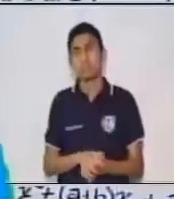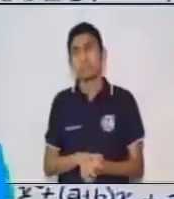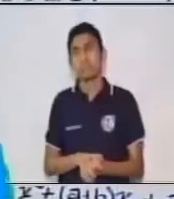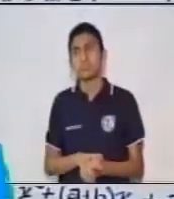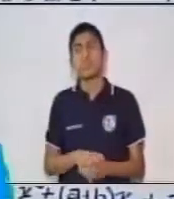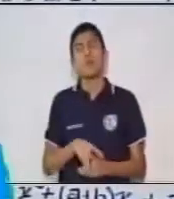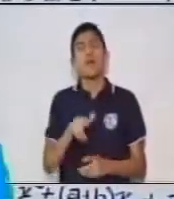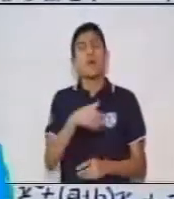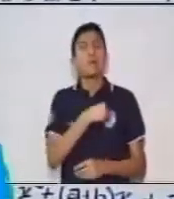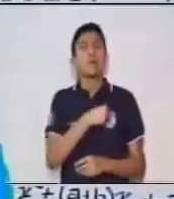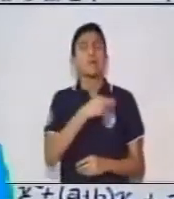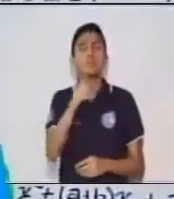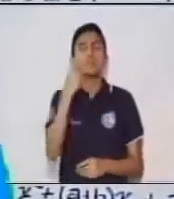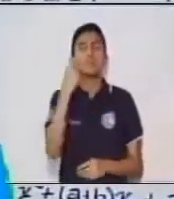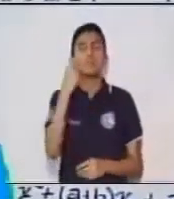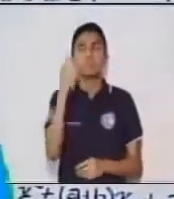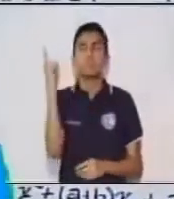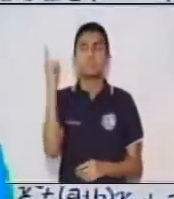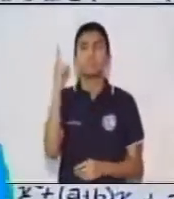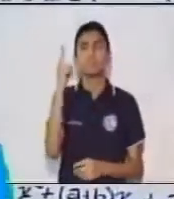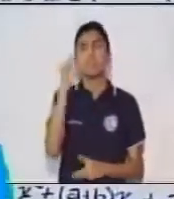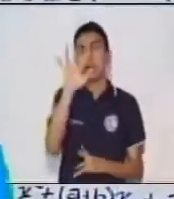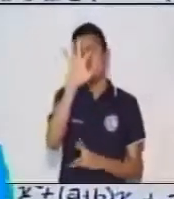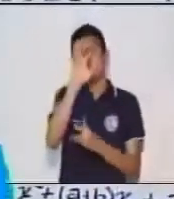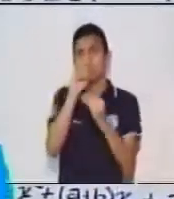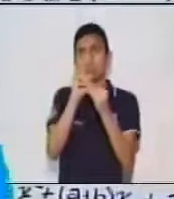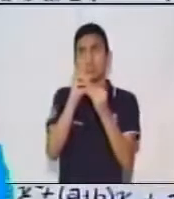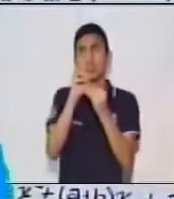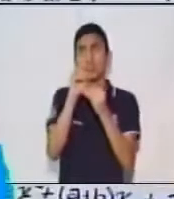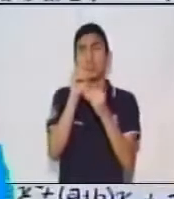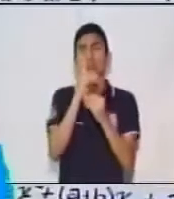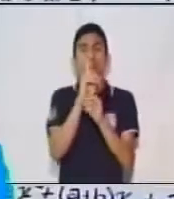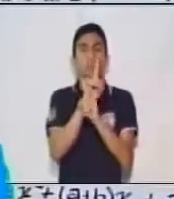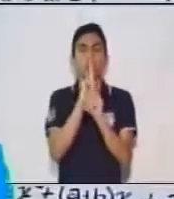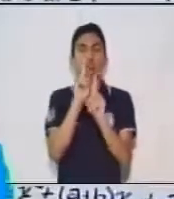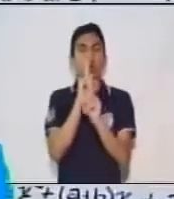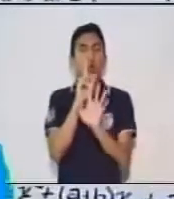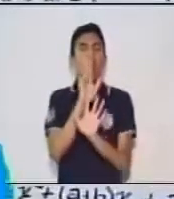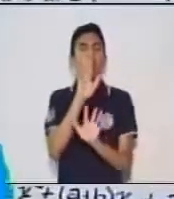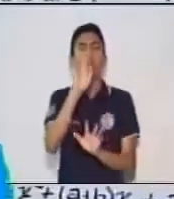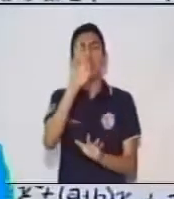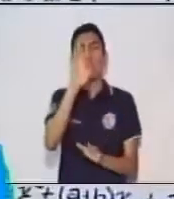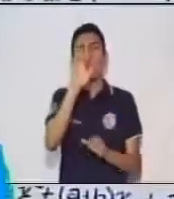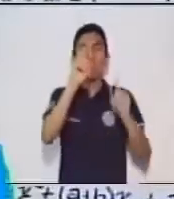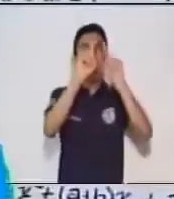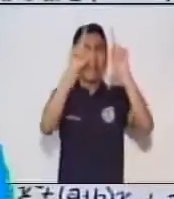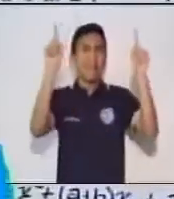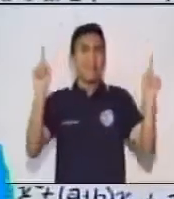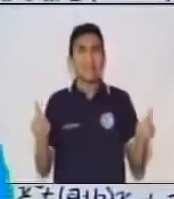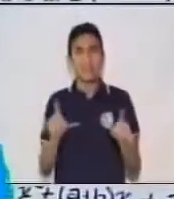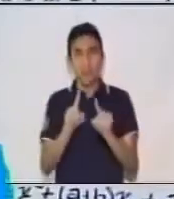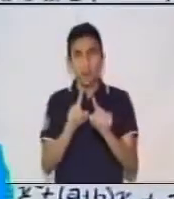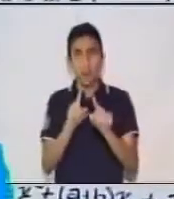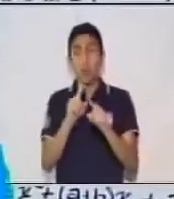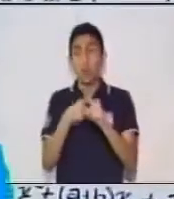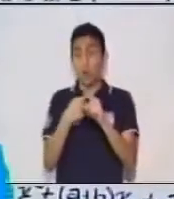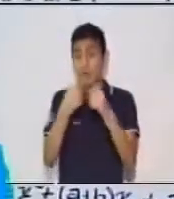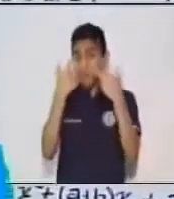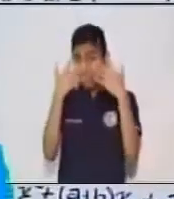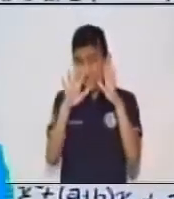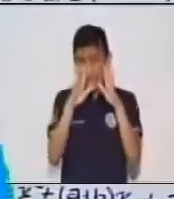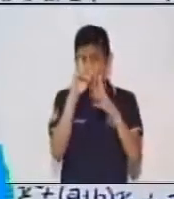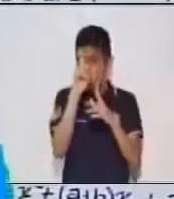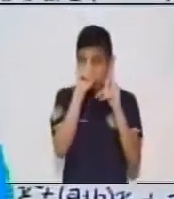quiero que veas que con todas esas piezas ahora tenemos un solo rectángulo. Y cuando tenemos este